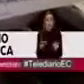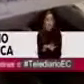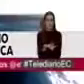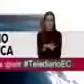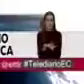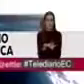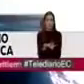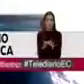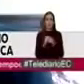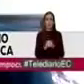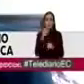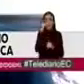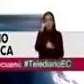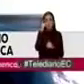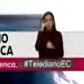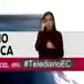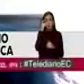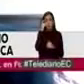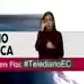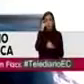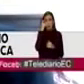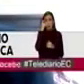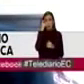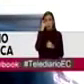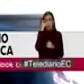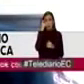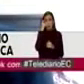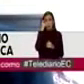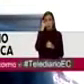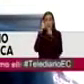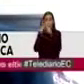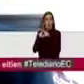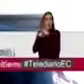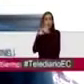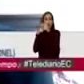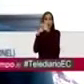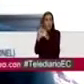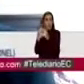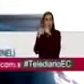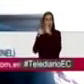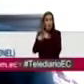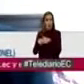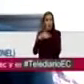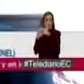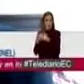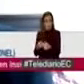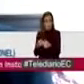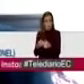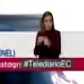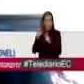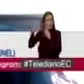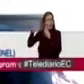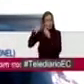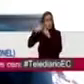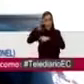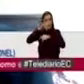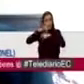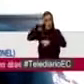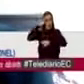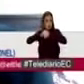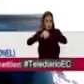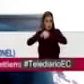eléctrica. Involucra que se aplique desde cuando se inició el primer estado de excepción, es decir, desde el consumo